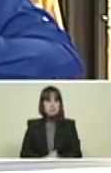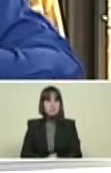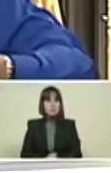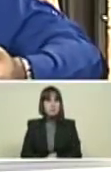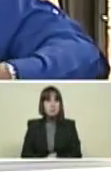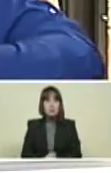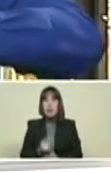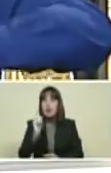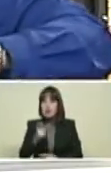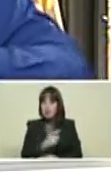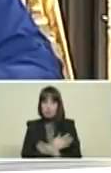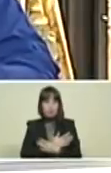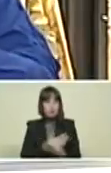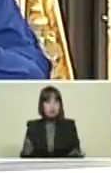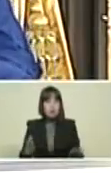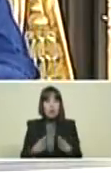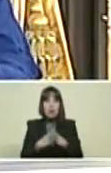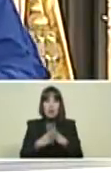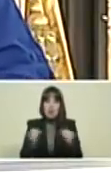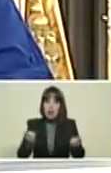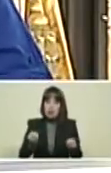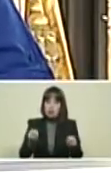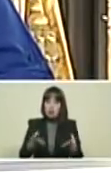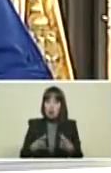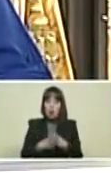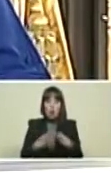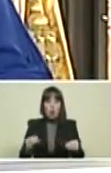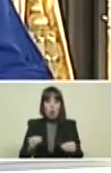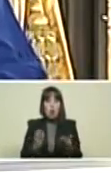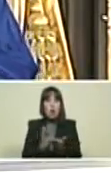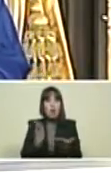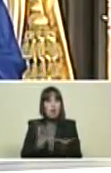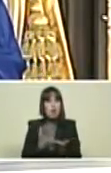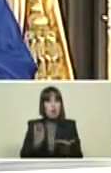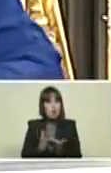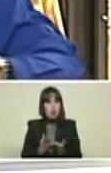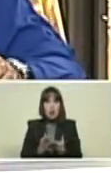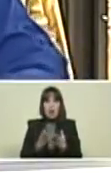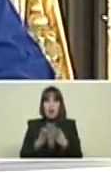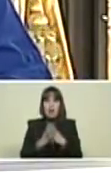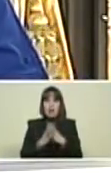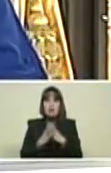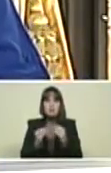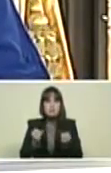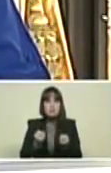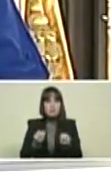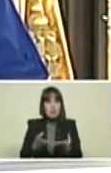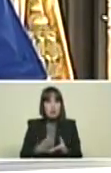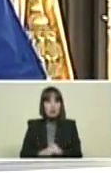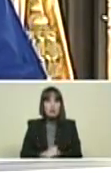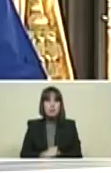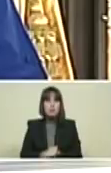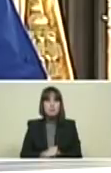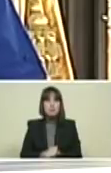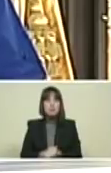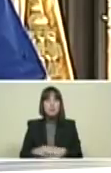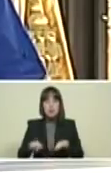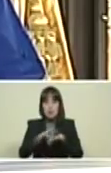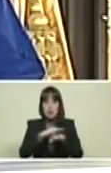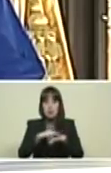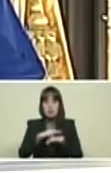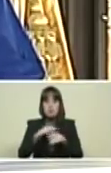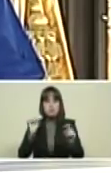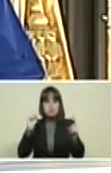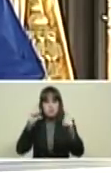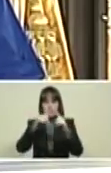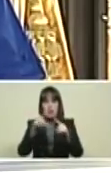Tenemos que garantizar el pupitre y la mesasilla para todas las escuelas y liceos. Le he dado una misión especial al